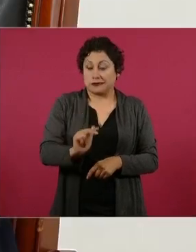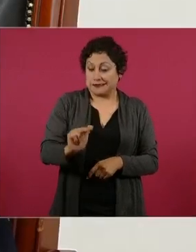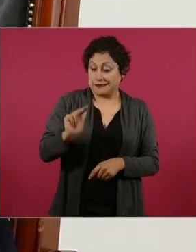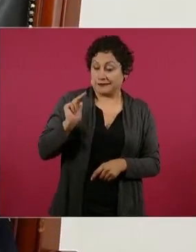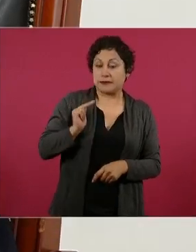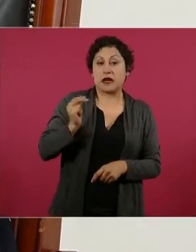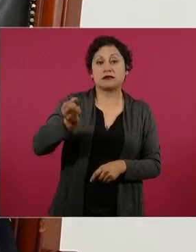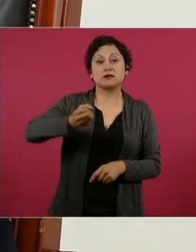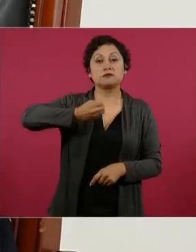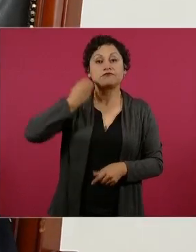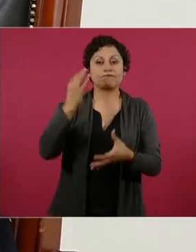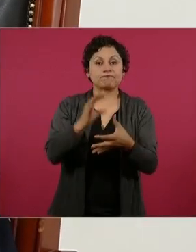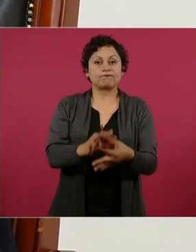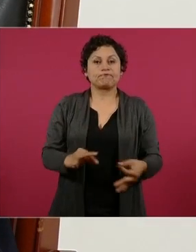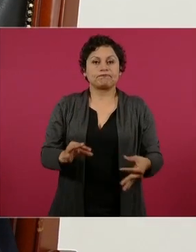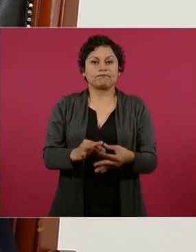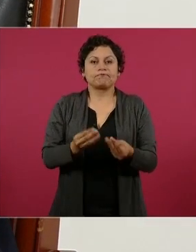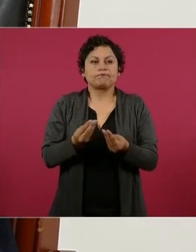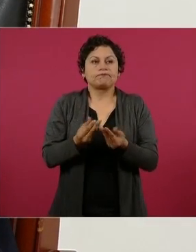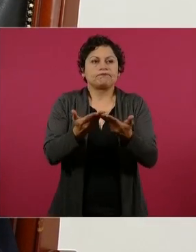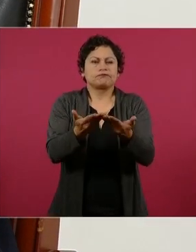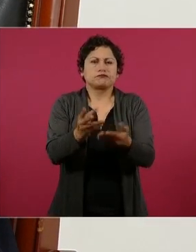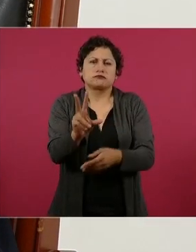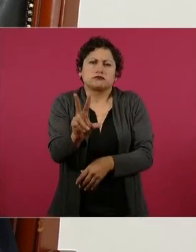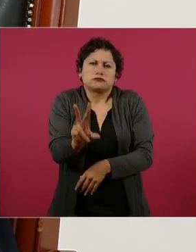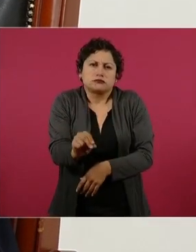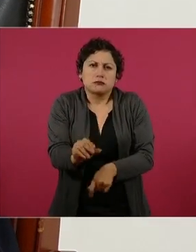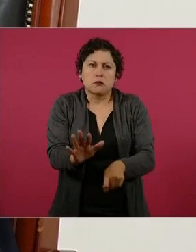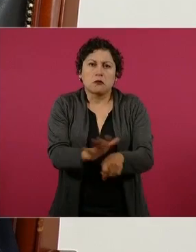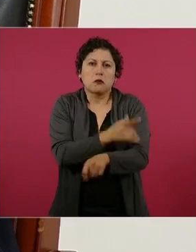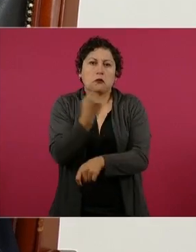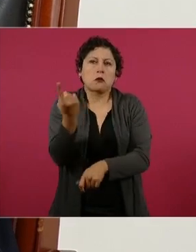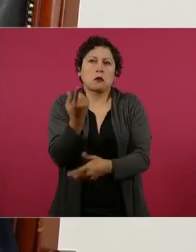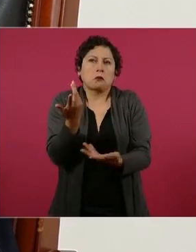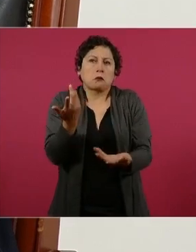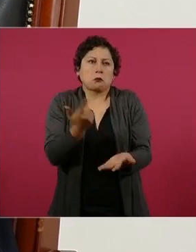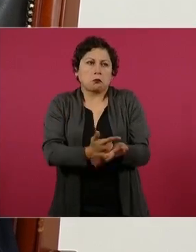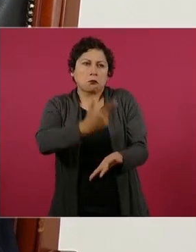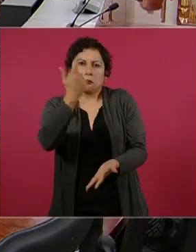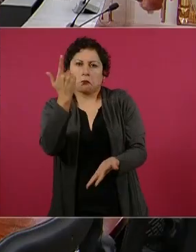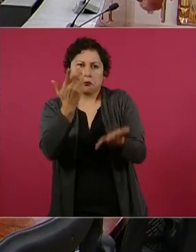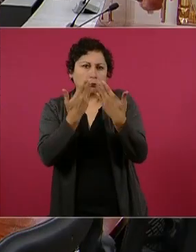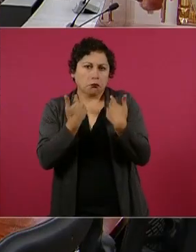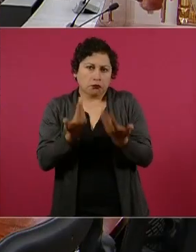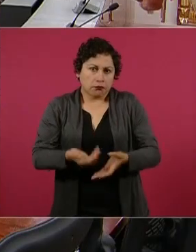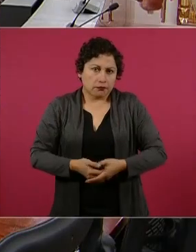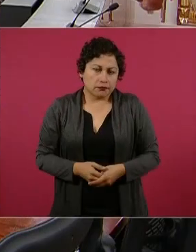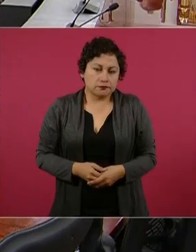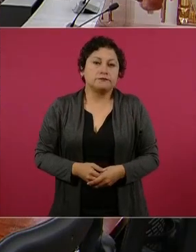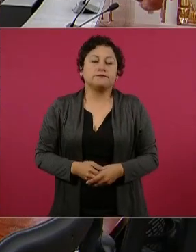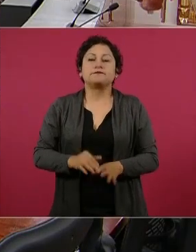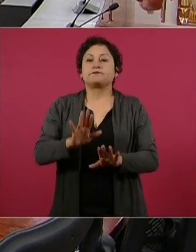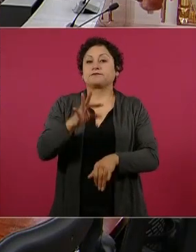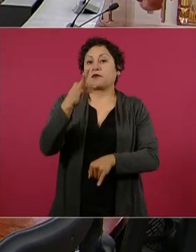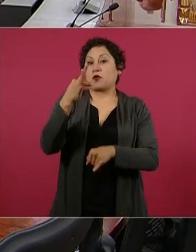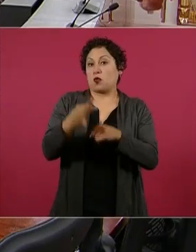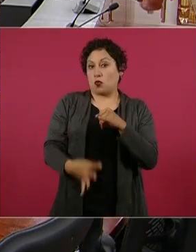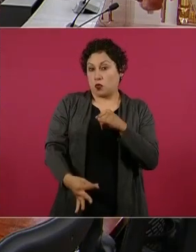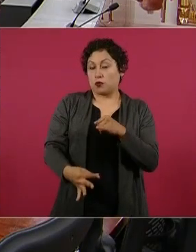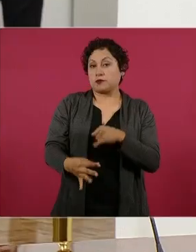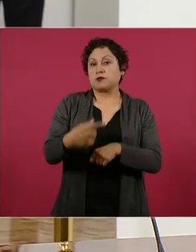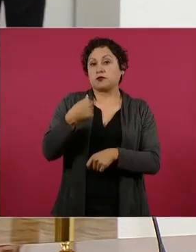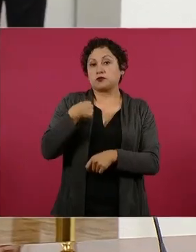porque no consideramos que que era grave. Y ya para terminar, pues sí, quisiera